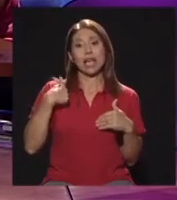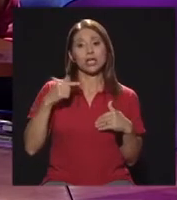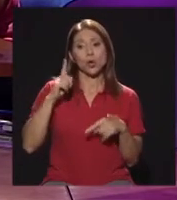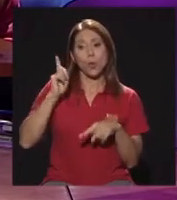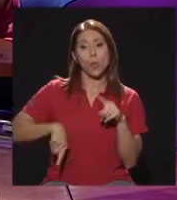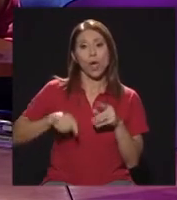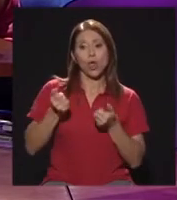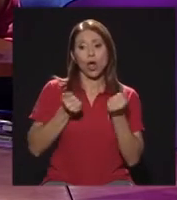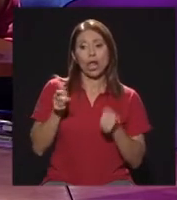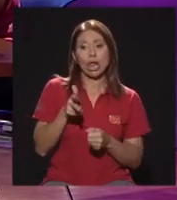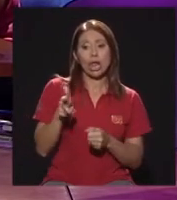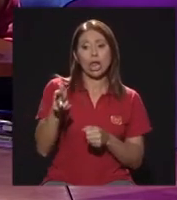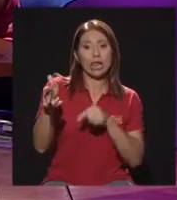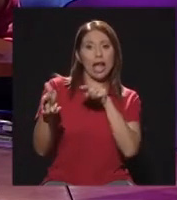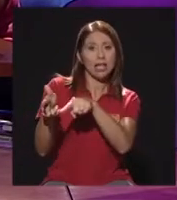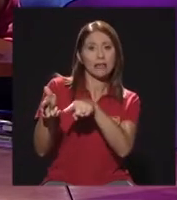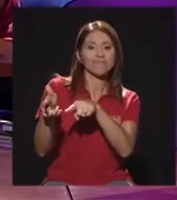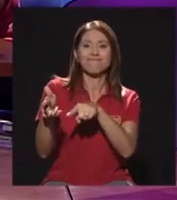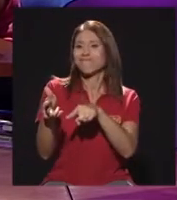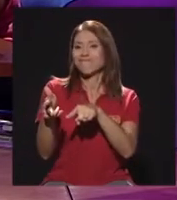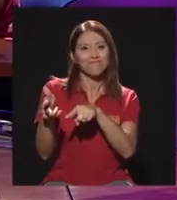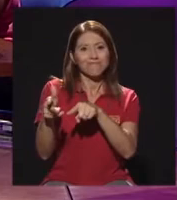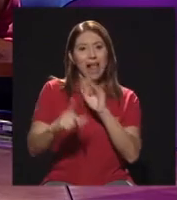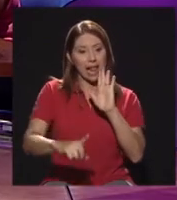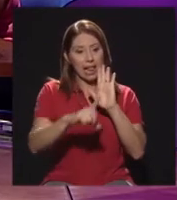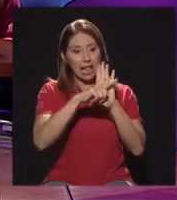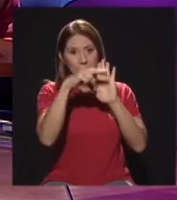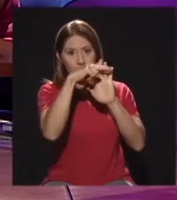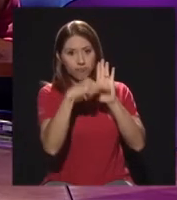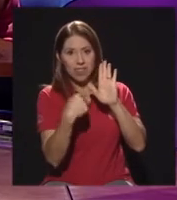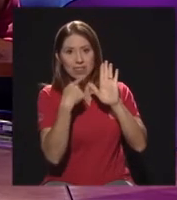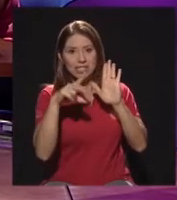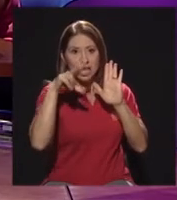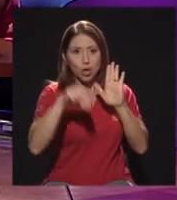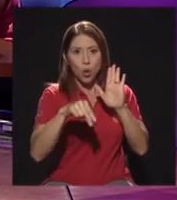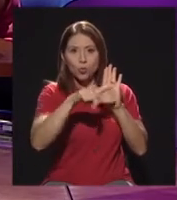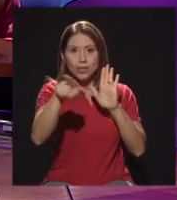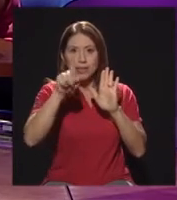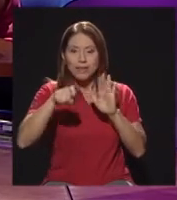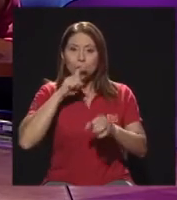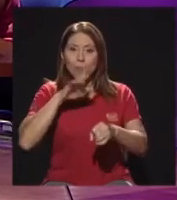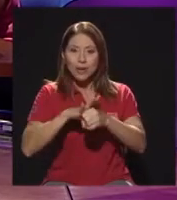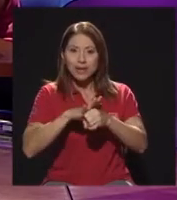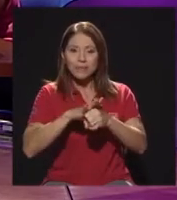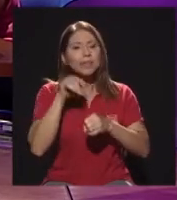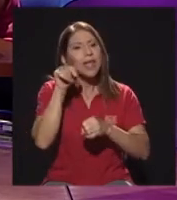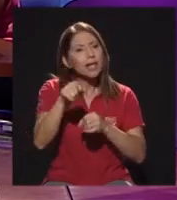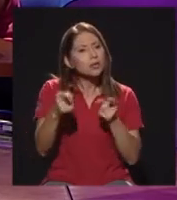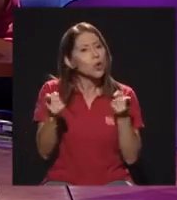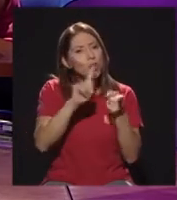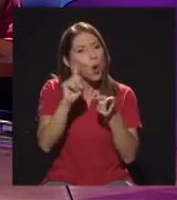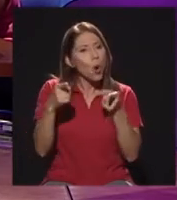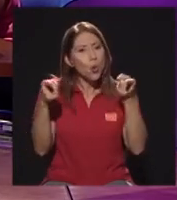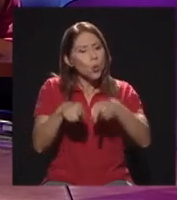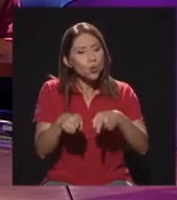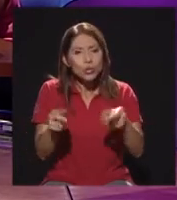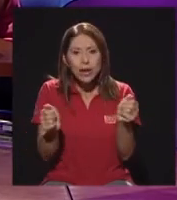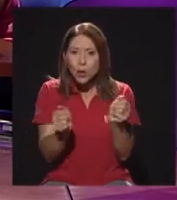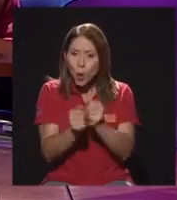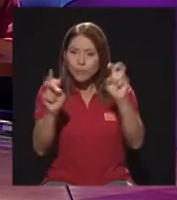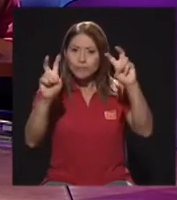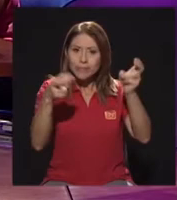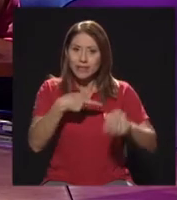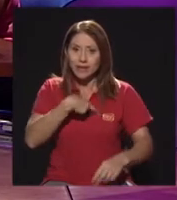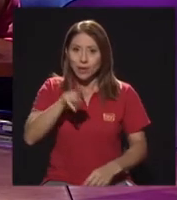igual la normativa dice que no iba a tener que cumplir eso no ocurre verdad en la matriz materia religiosa